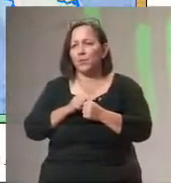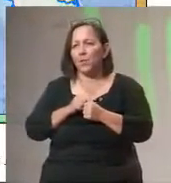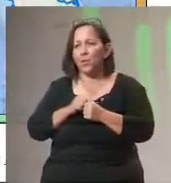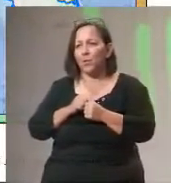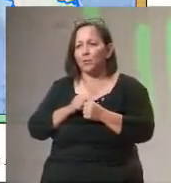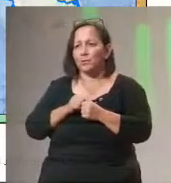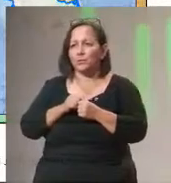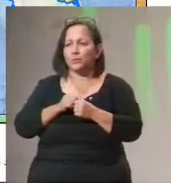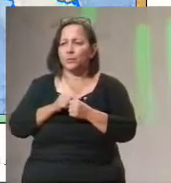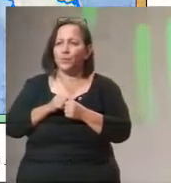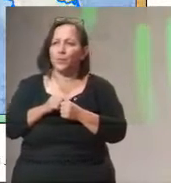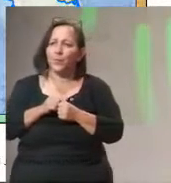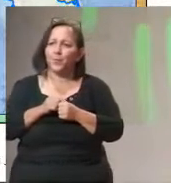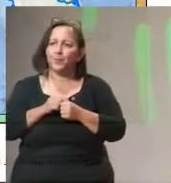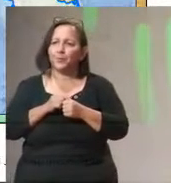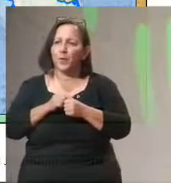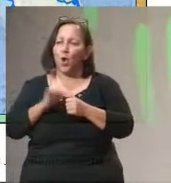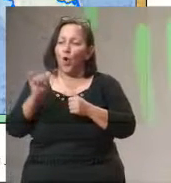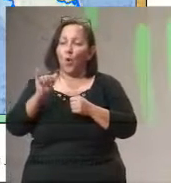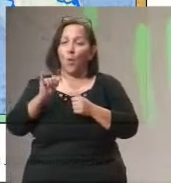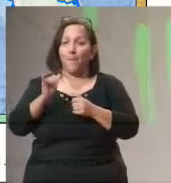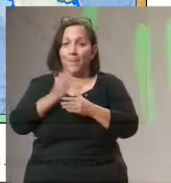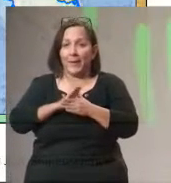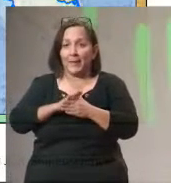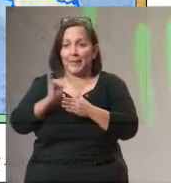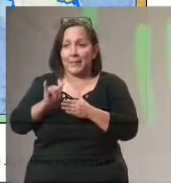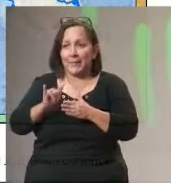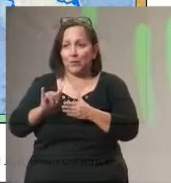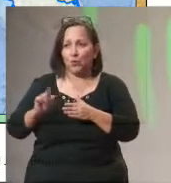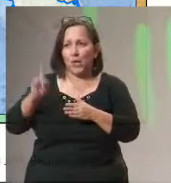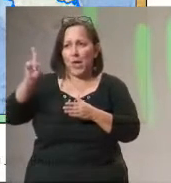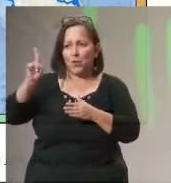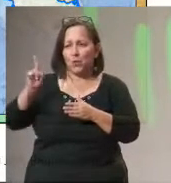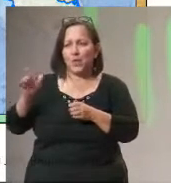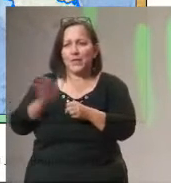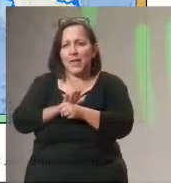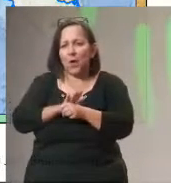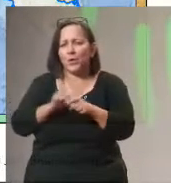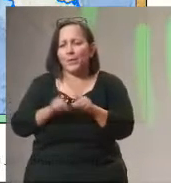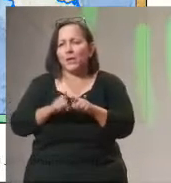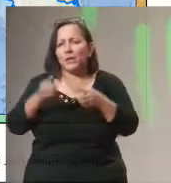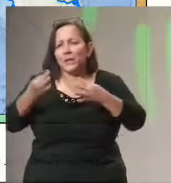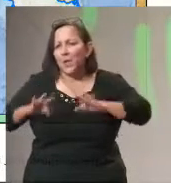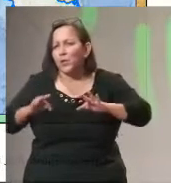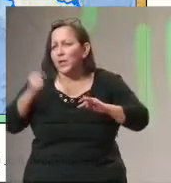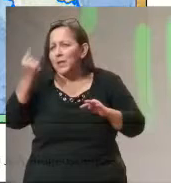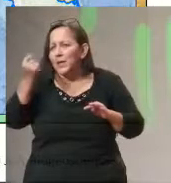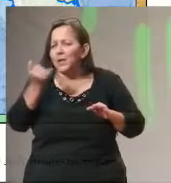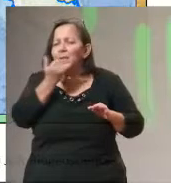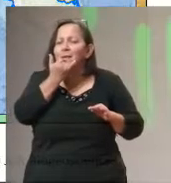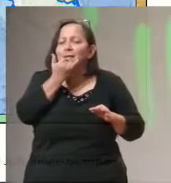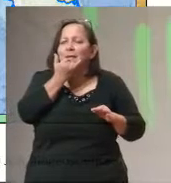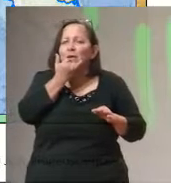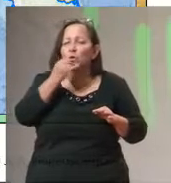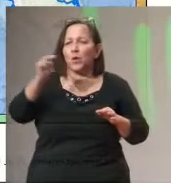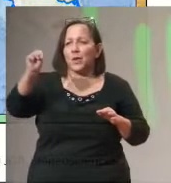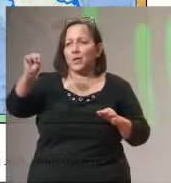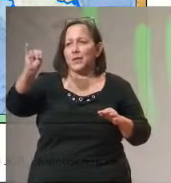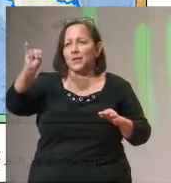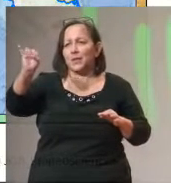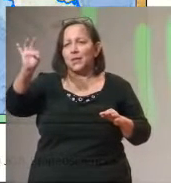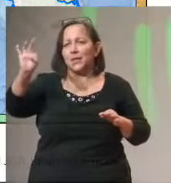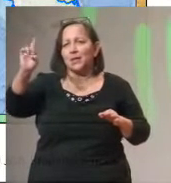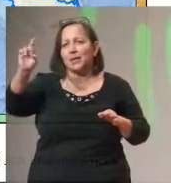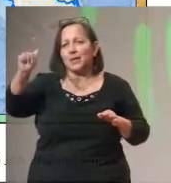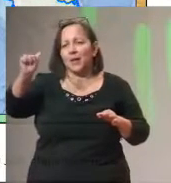es bastante sensible ya. Como parte de esa preocupación sobre la altura de la recarga, tratamos de entender qué ha pasado con el nitrato.